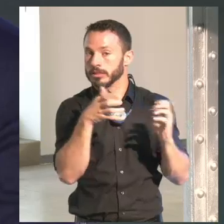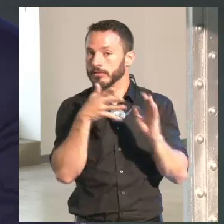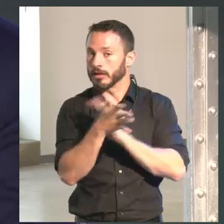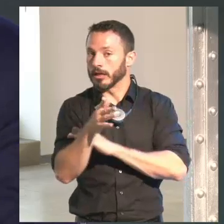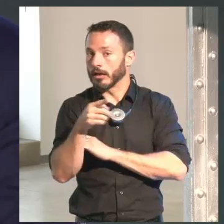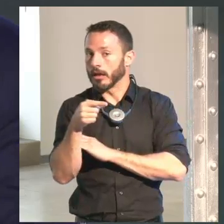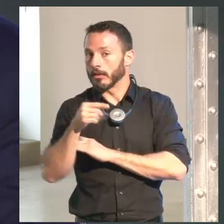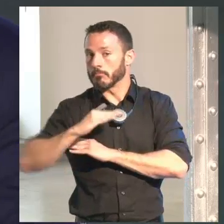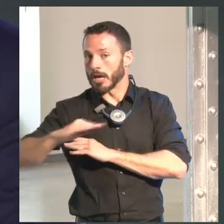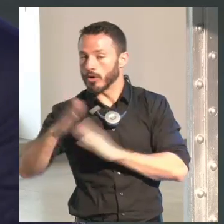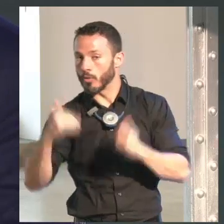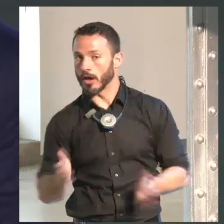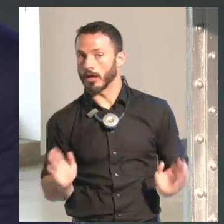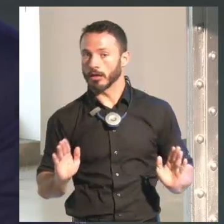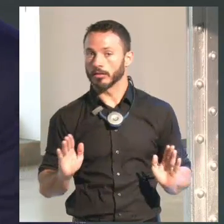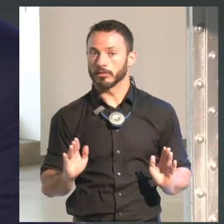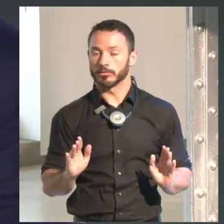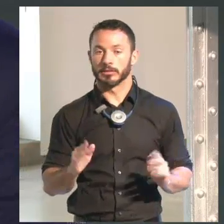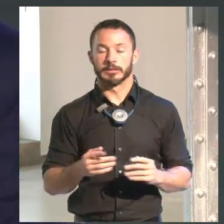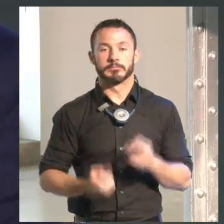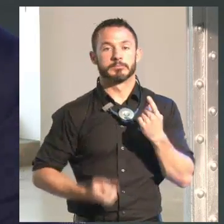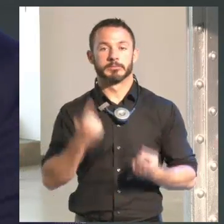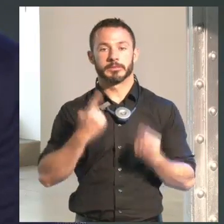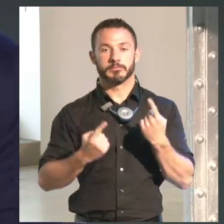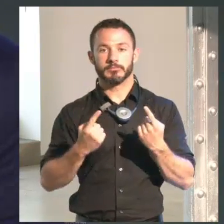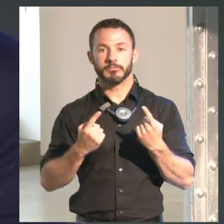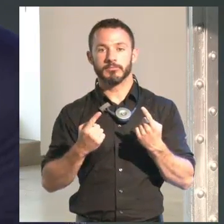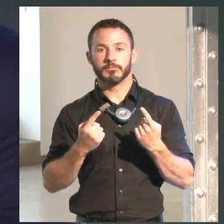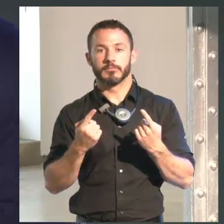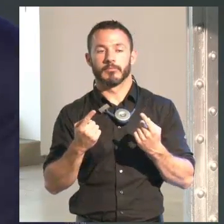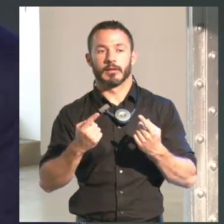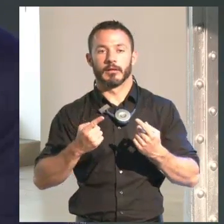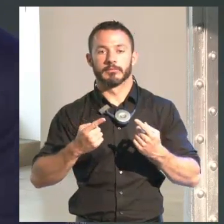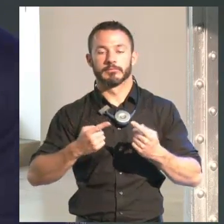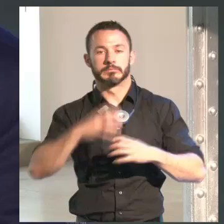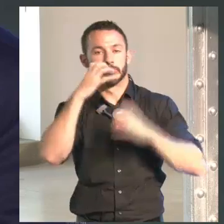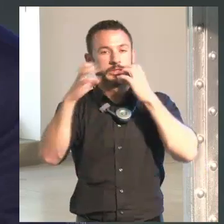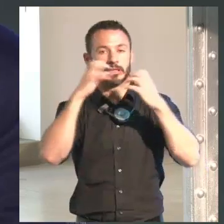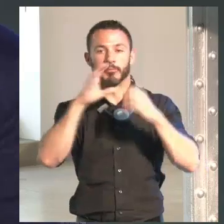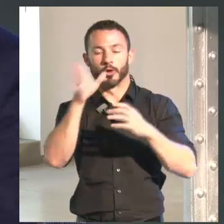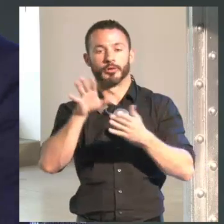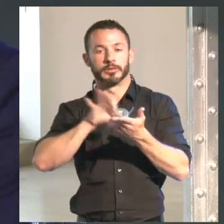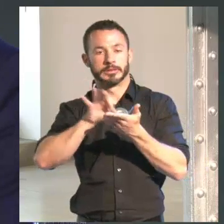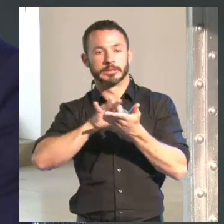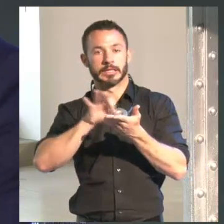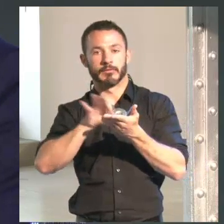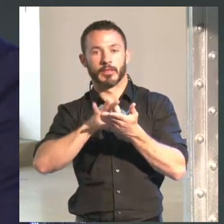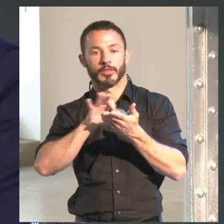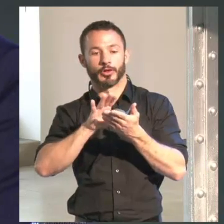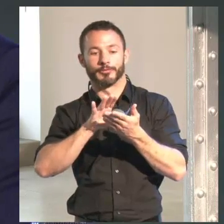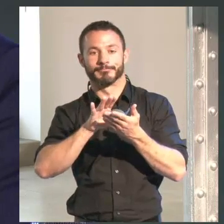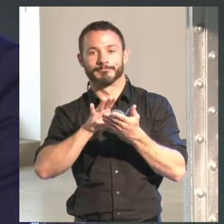muchas veces el derecho a la pataleta por parte de aquellos que no alcanzan ese servicio es porque querrían estar